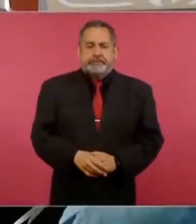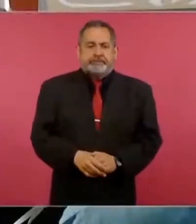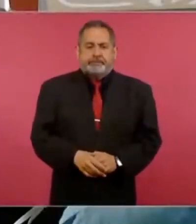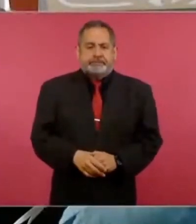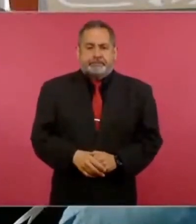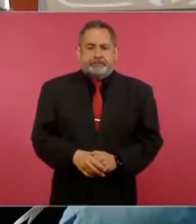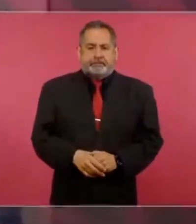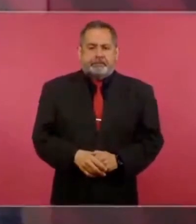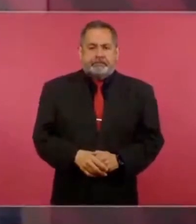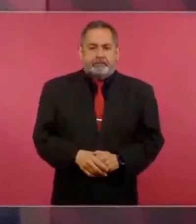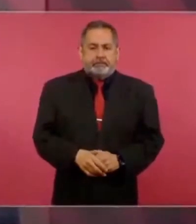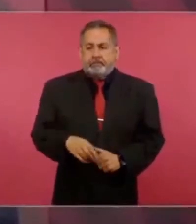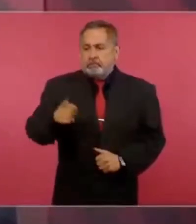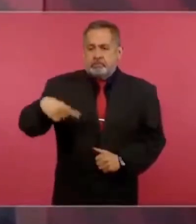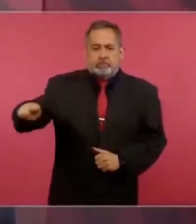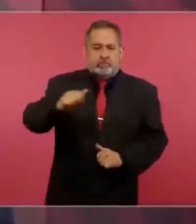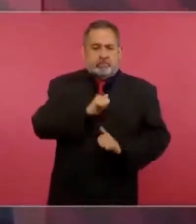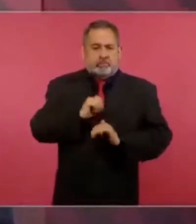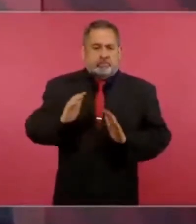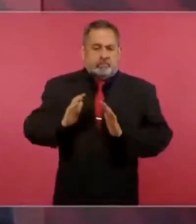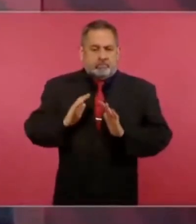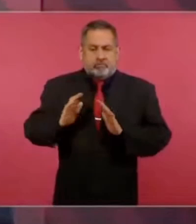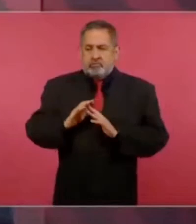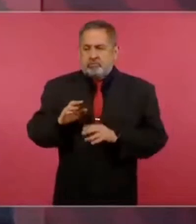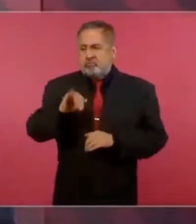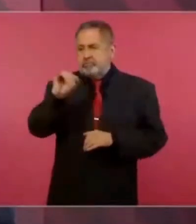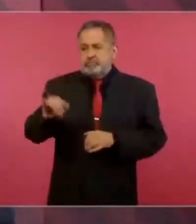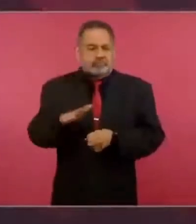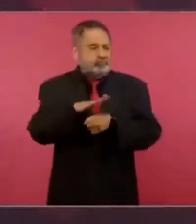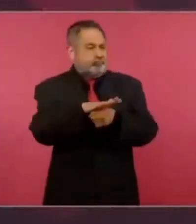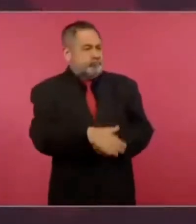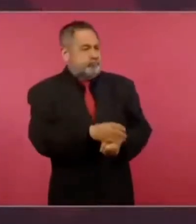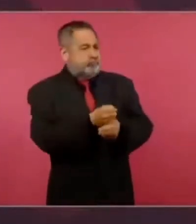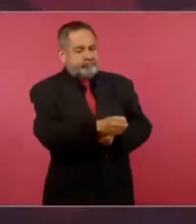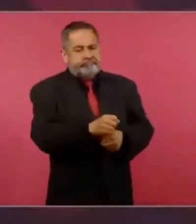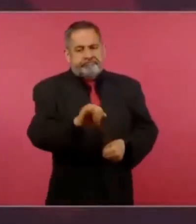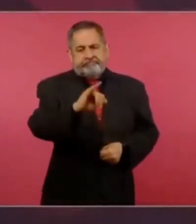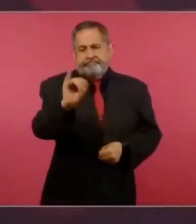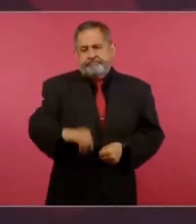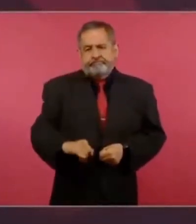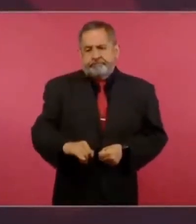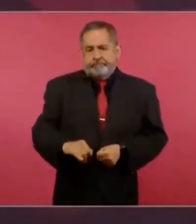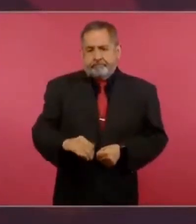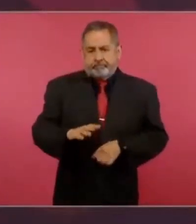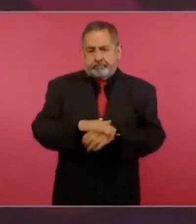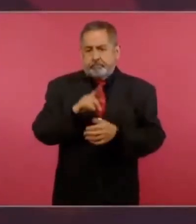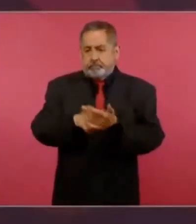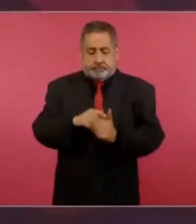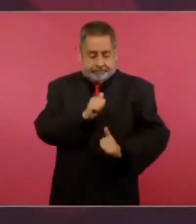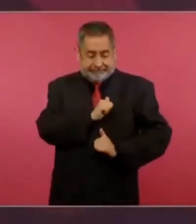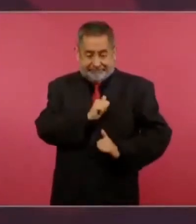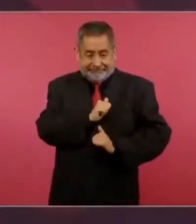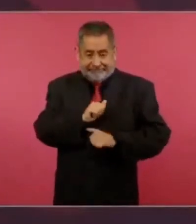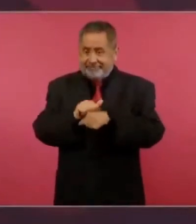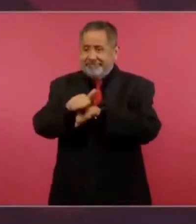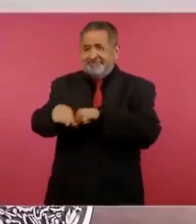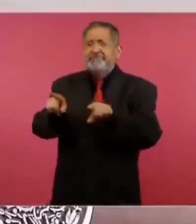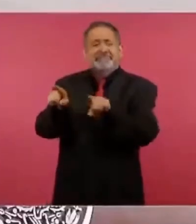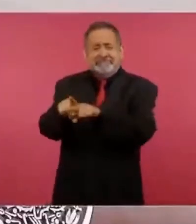Y el ejército no es represor del pueblo, porque el soldado es pueblo